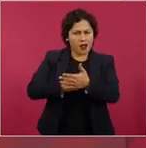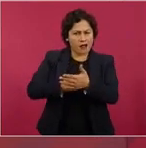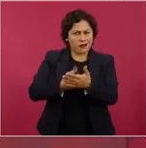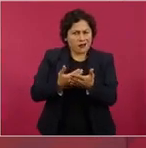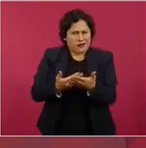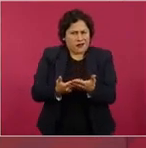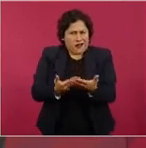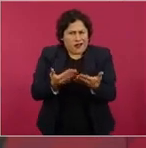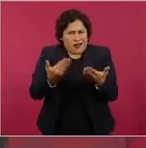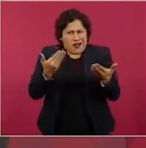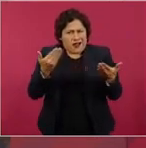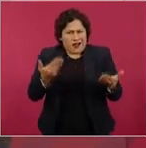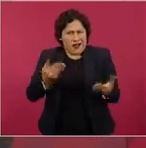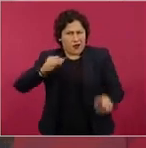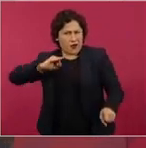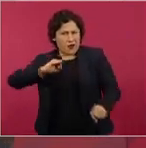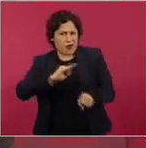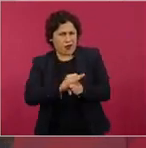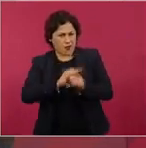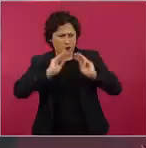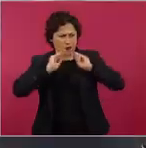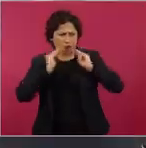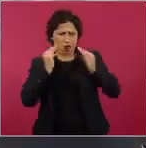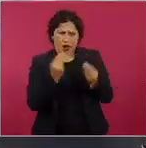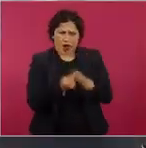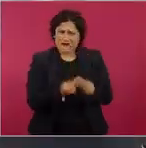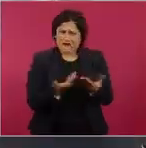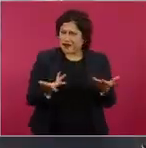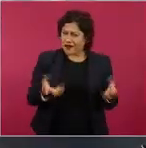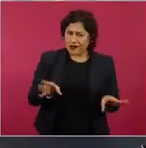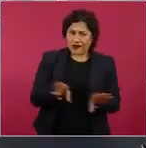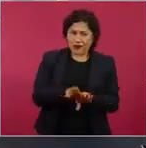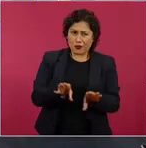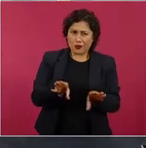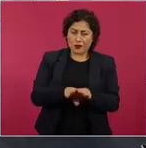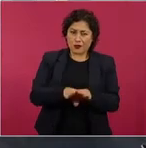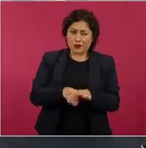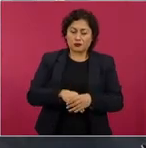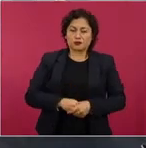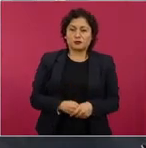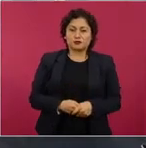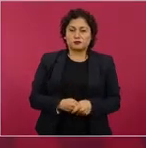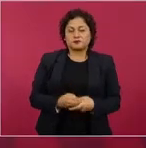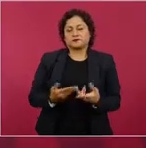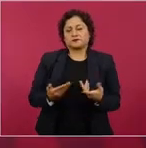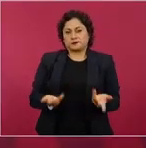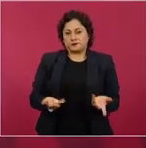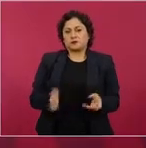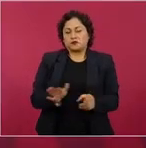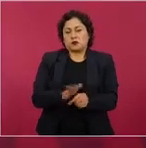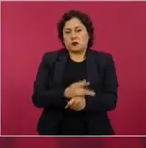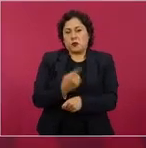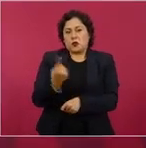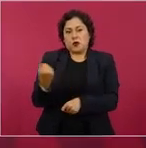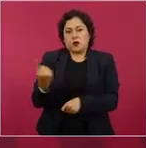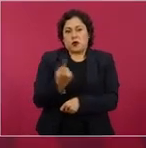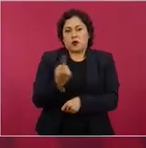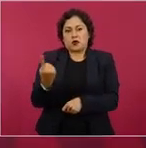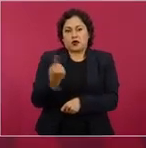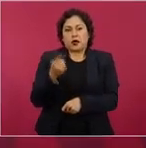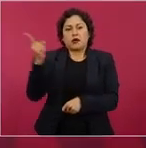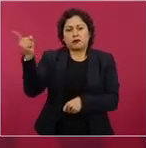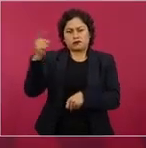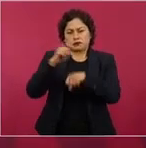protegiendo a delincuentes solo por la